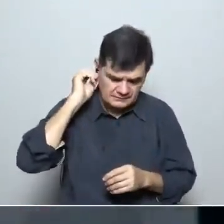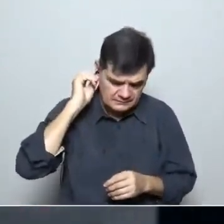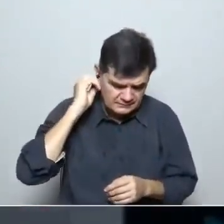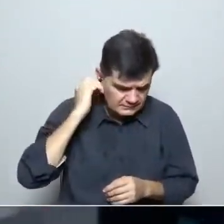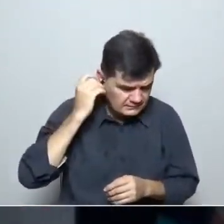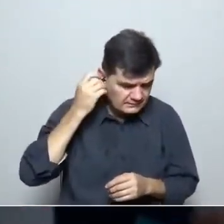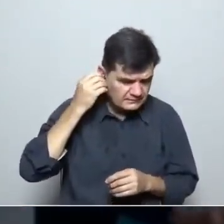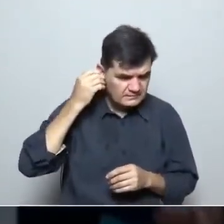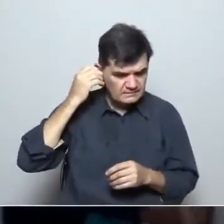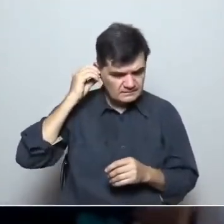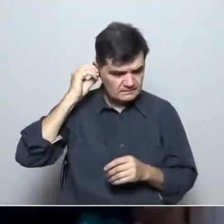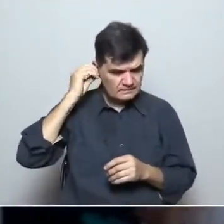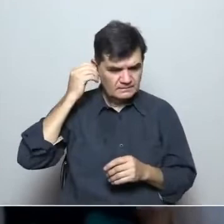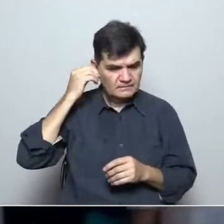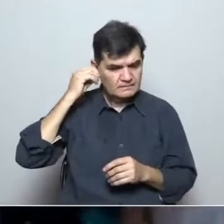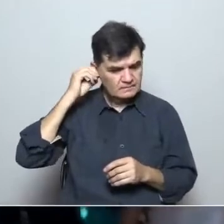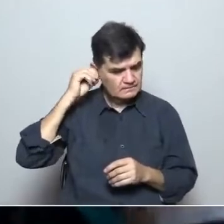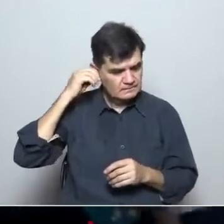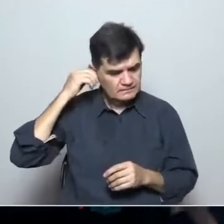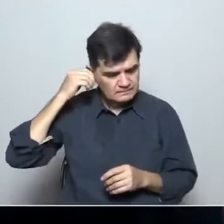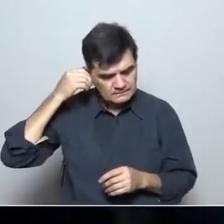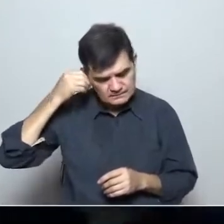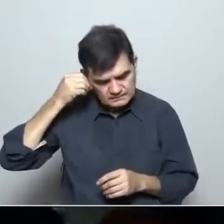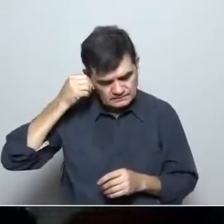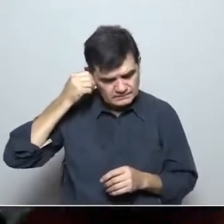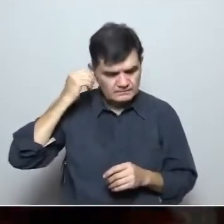Hombres, adoren al Señor.